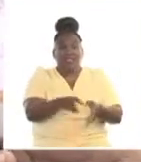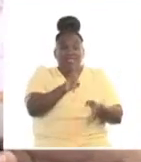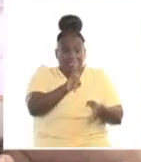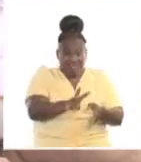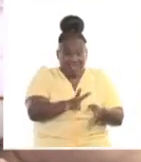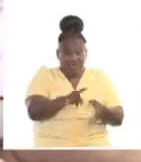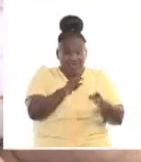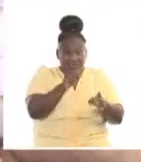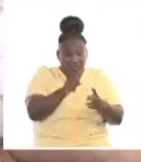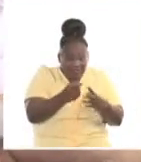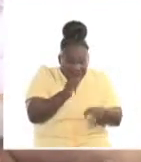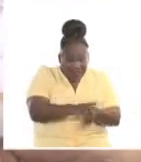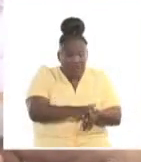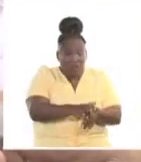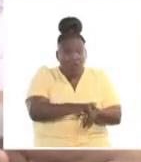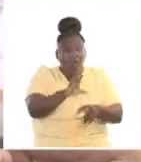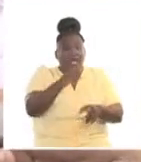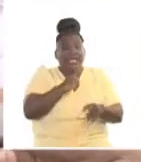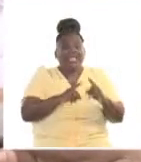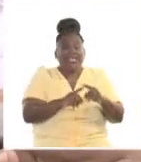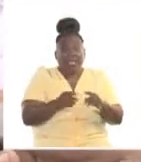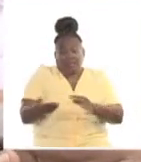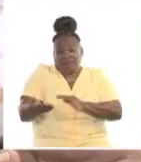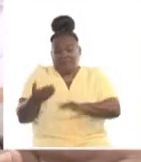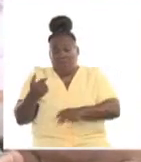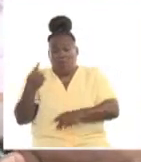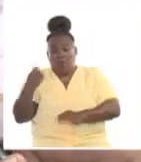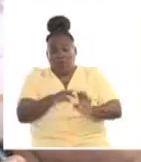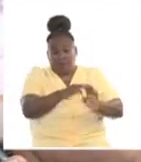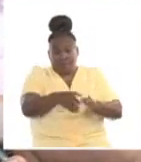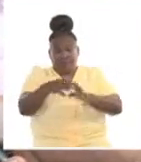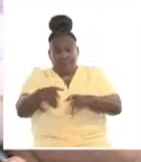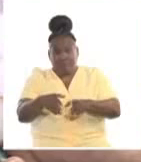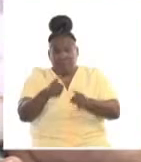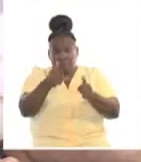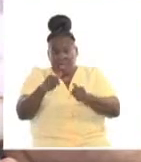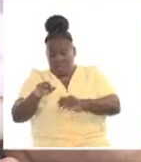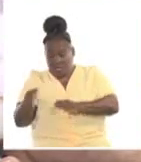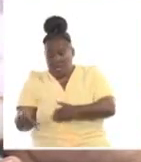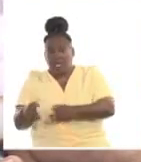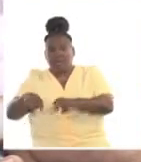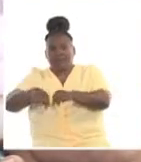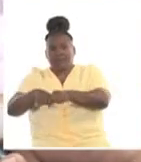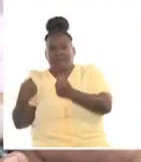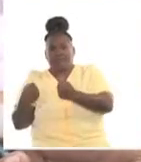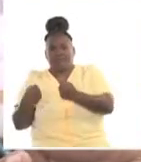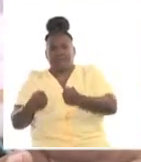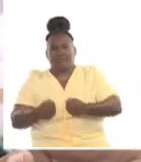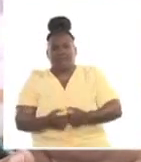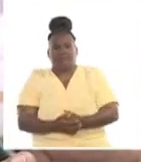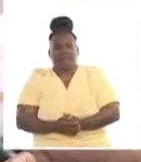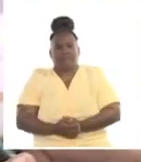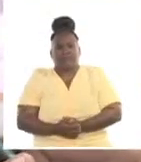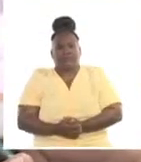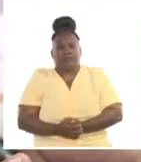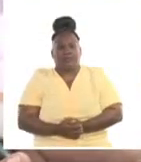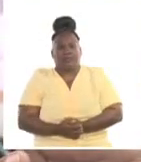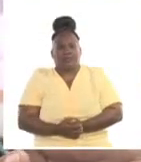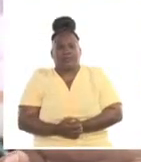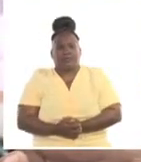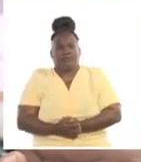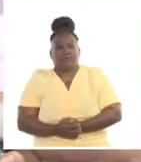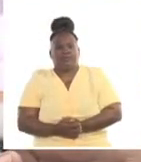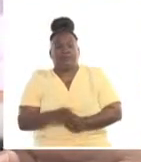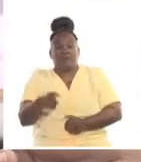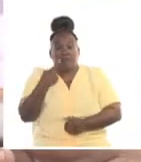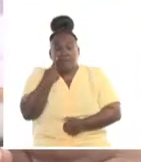unidad número 6 de Renté, y salió entonces hoy la unidad número 4 de la termoeléctrica, los Manuel de Césped y Cienfuegos. Como pueden apreciar,